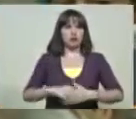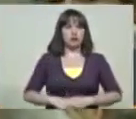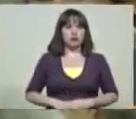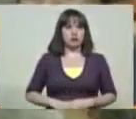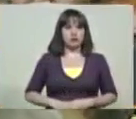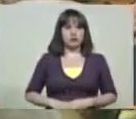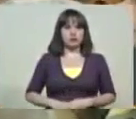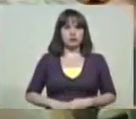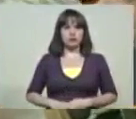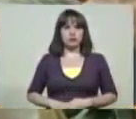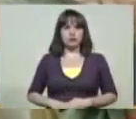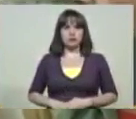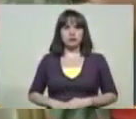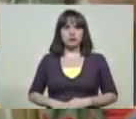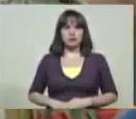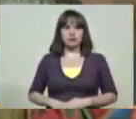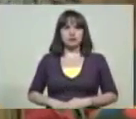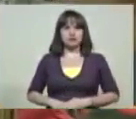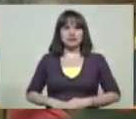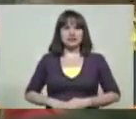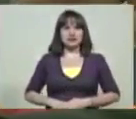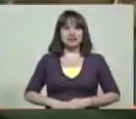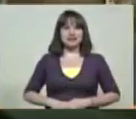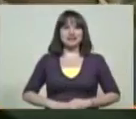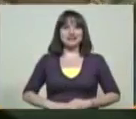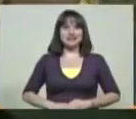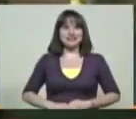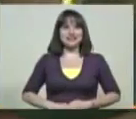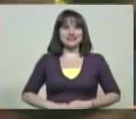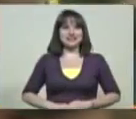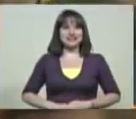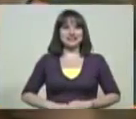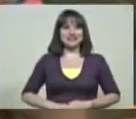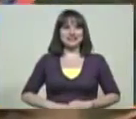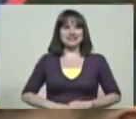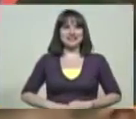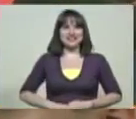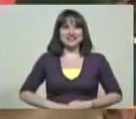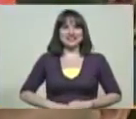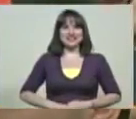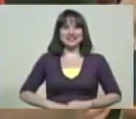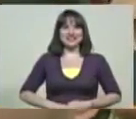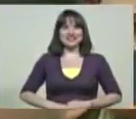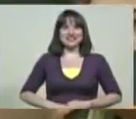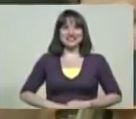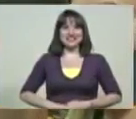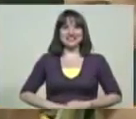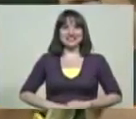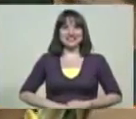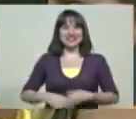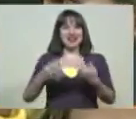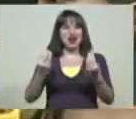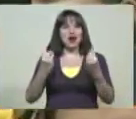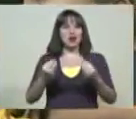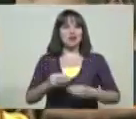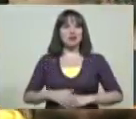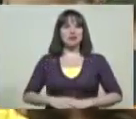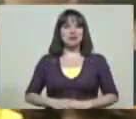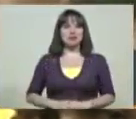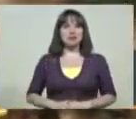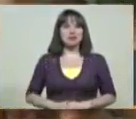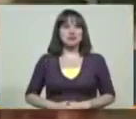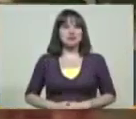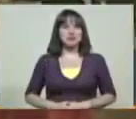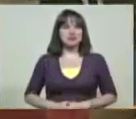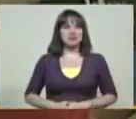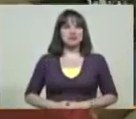filosóficos desde los principios fundamentales aquí está cuando define en un poquito